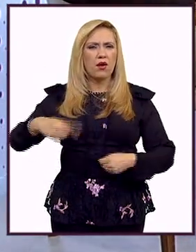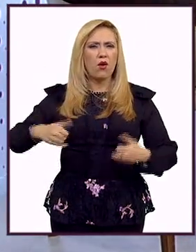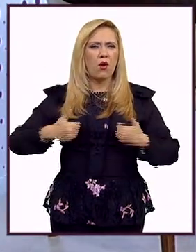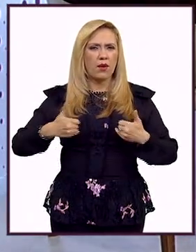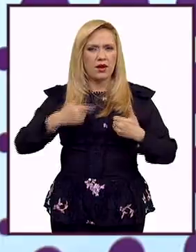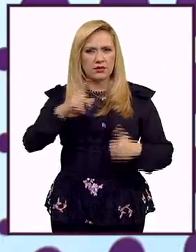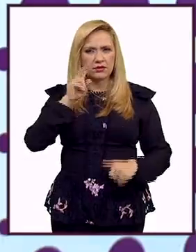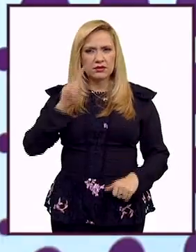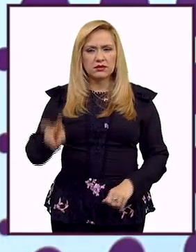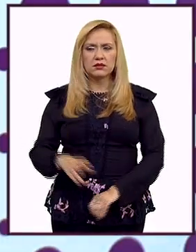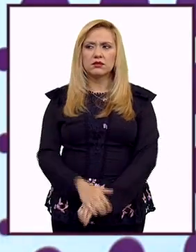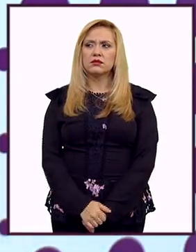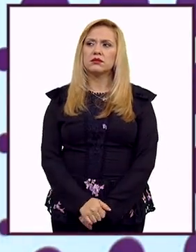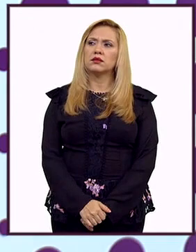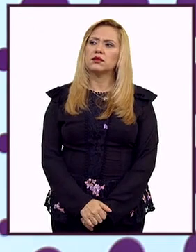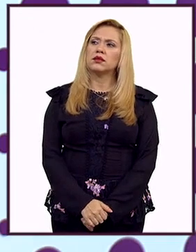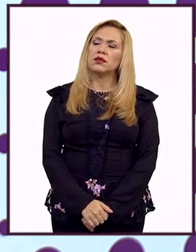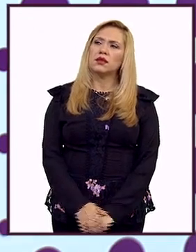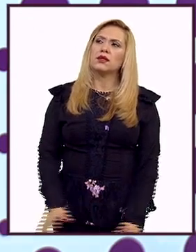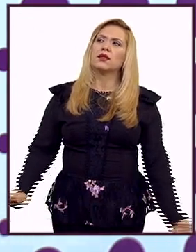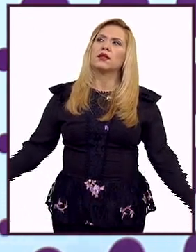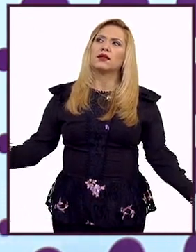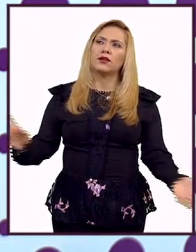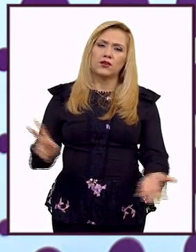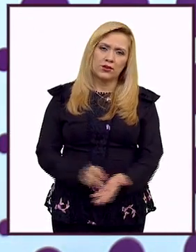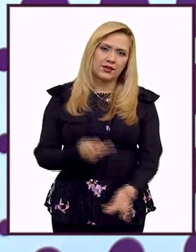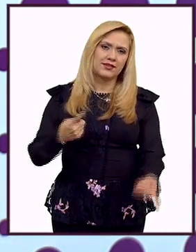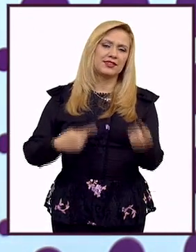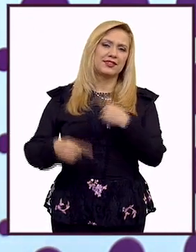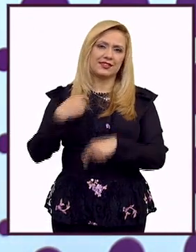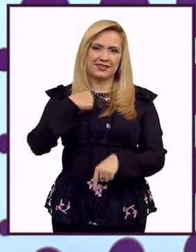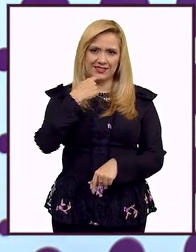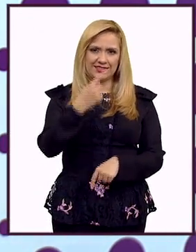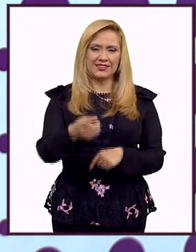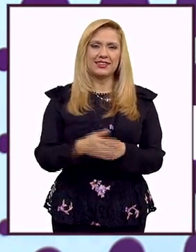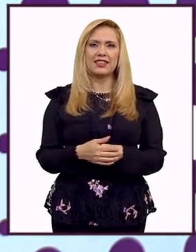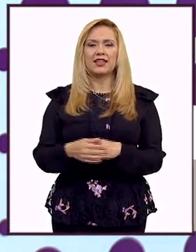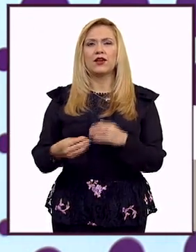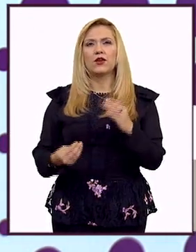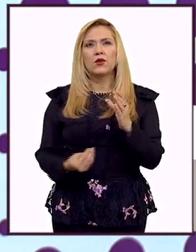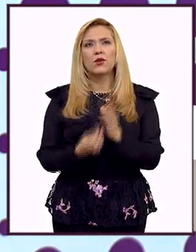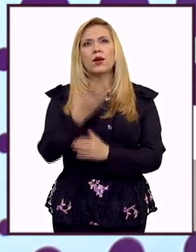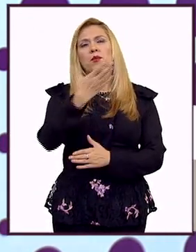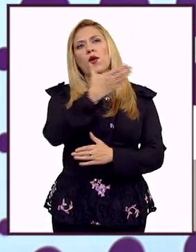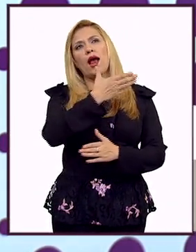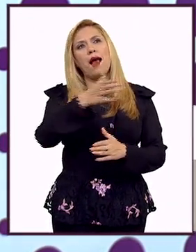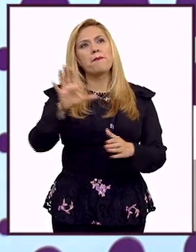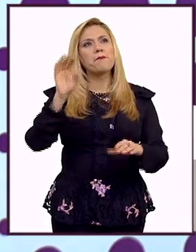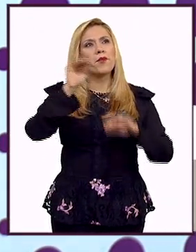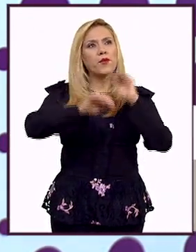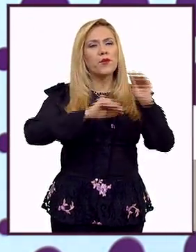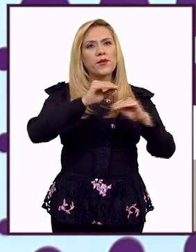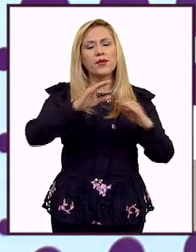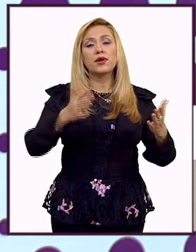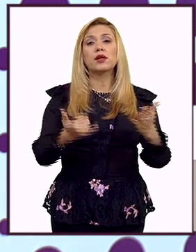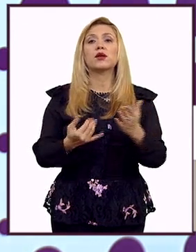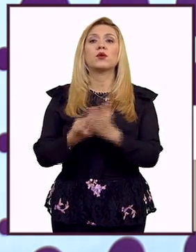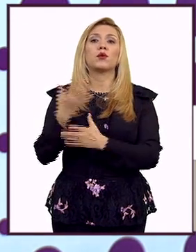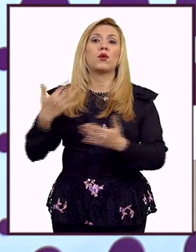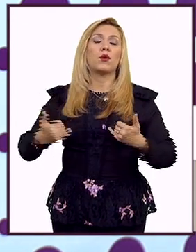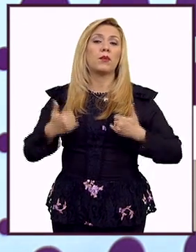este caso? Bueno, volvemos a un poquito, en este contexto de las nuevas ruralidades, también están las nuevas juventudes,